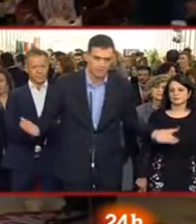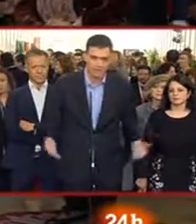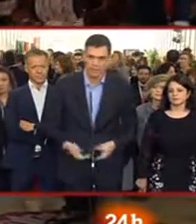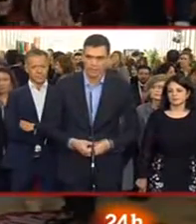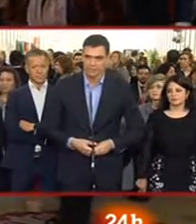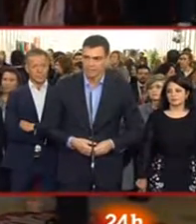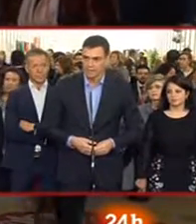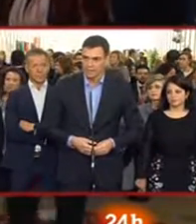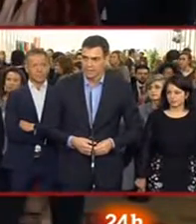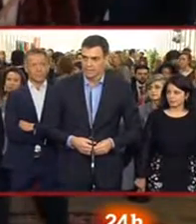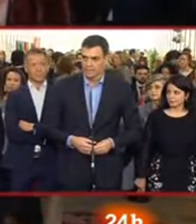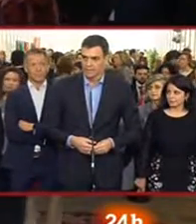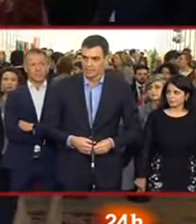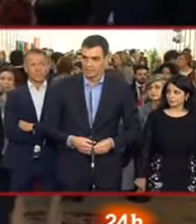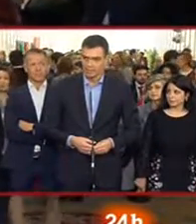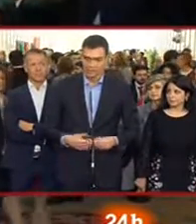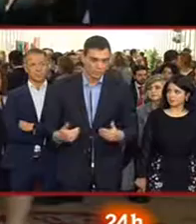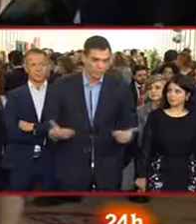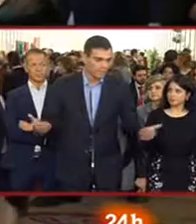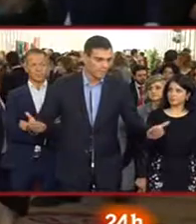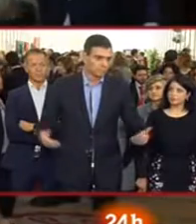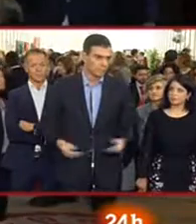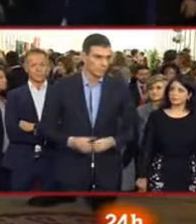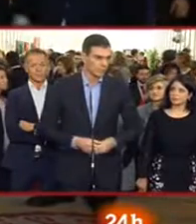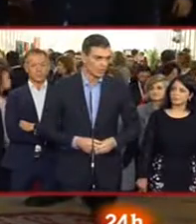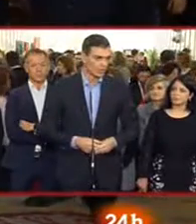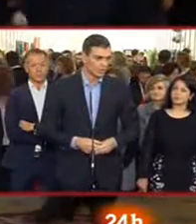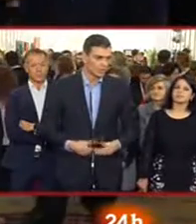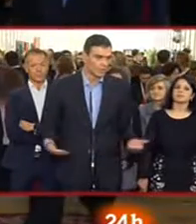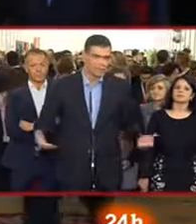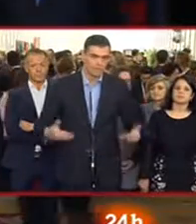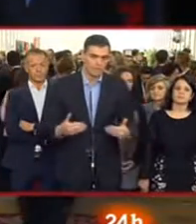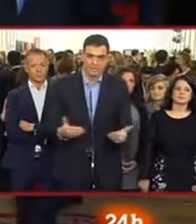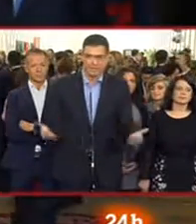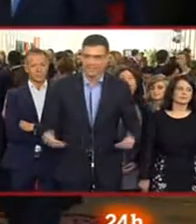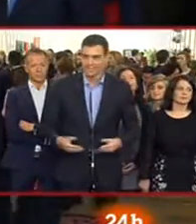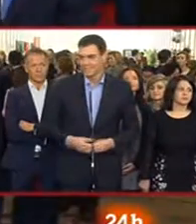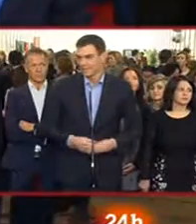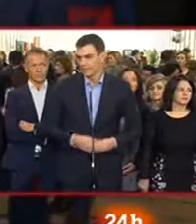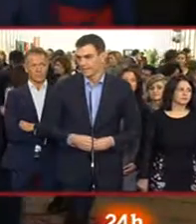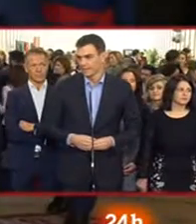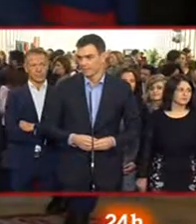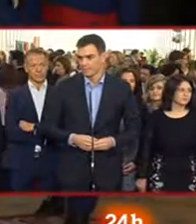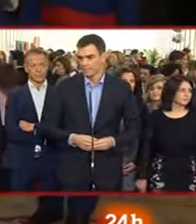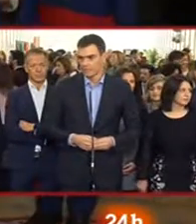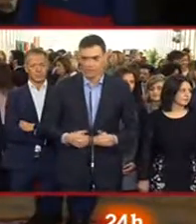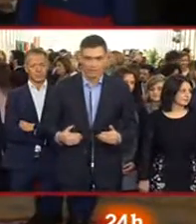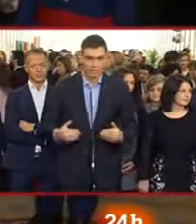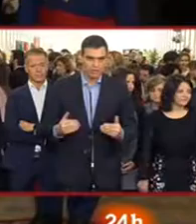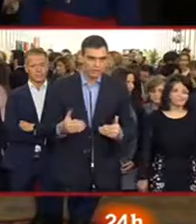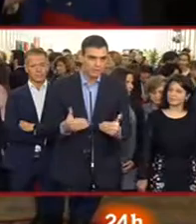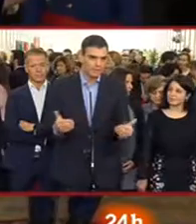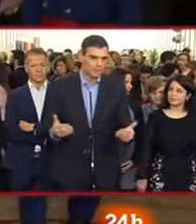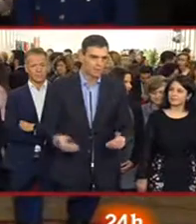y presidente del Gobierno y en consecuencia esa comunicación continúa. A partir de ahí creo que